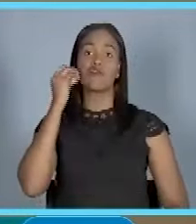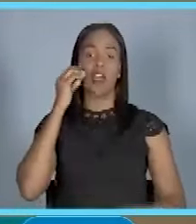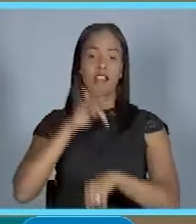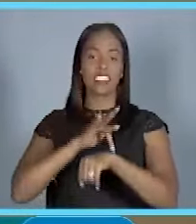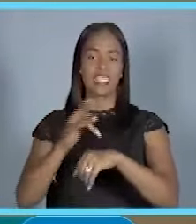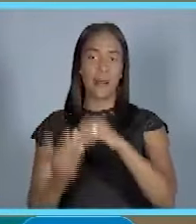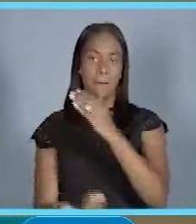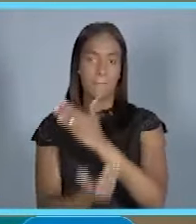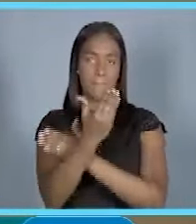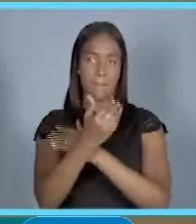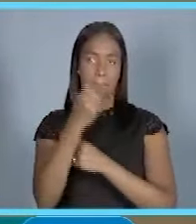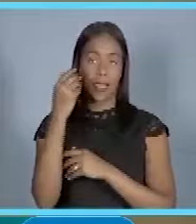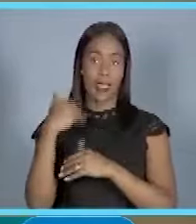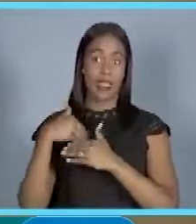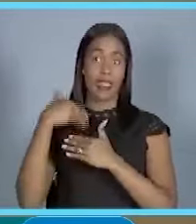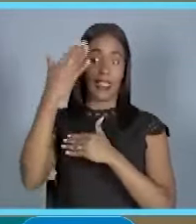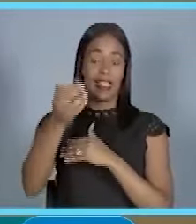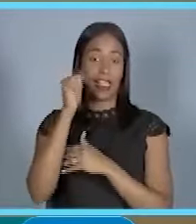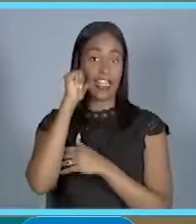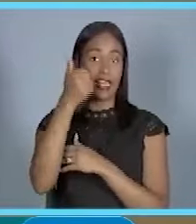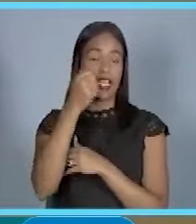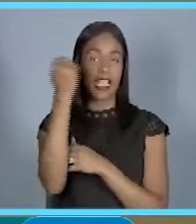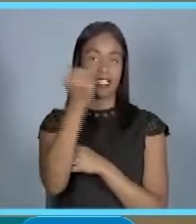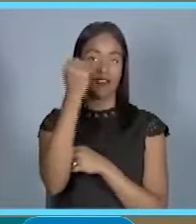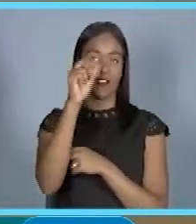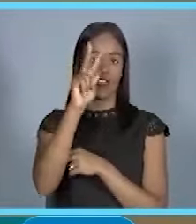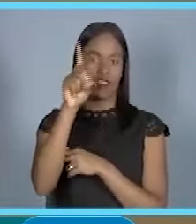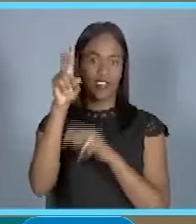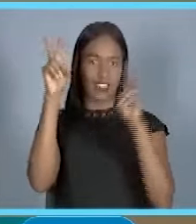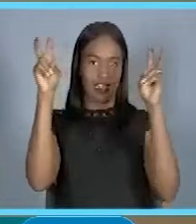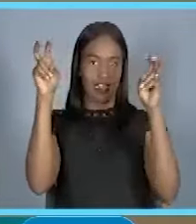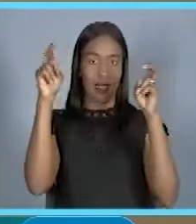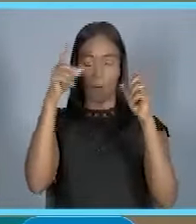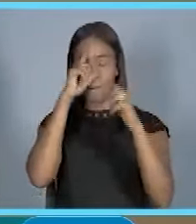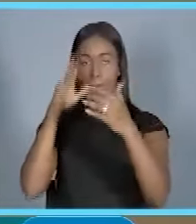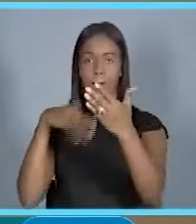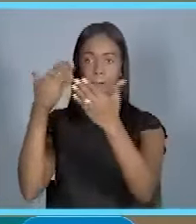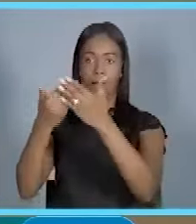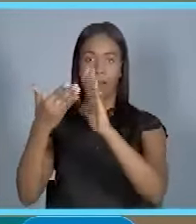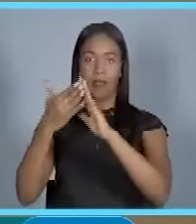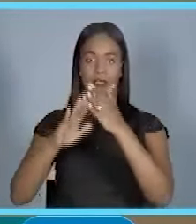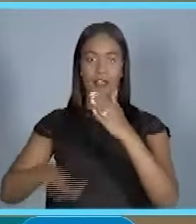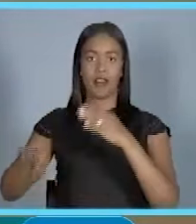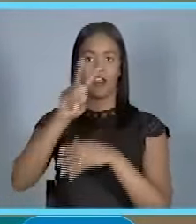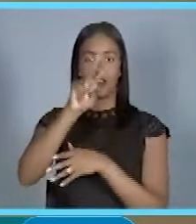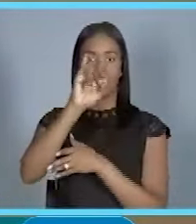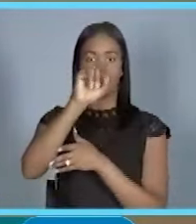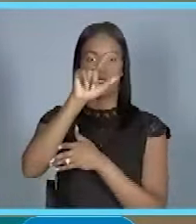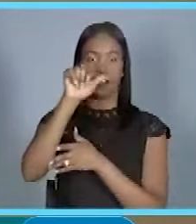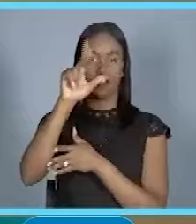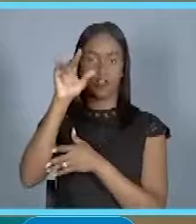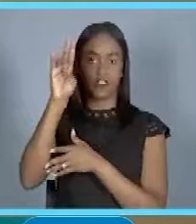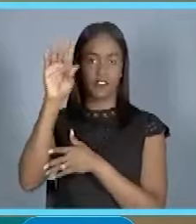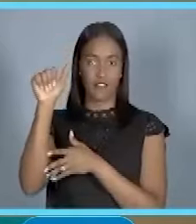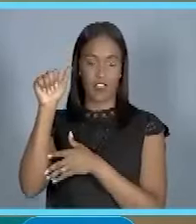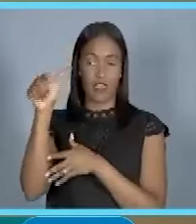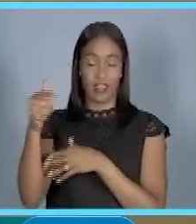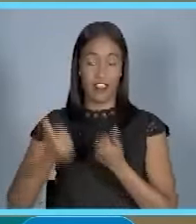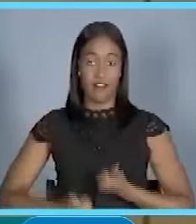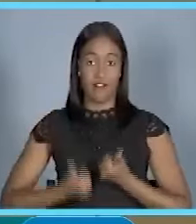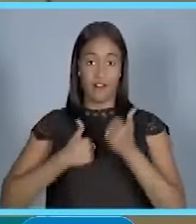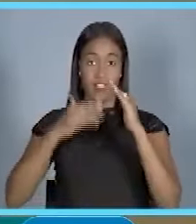horas de la mañana del día siguiente, sábado 21 de enero, con destino al municipio Villa Arriba. En la vivienda